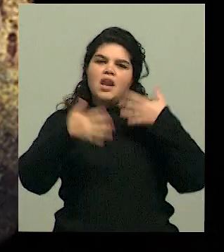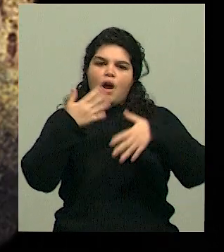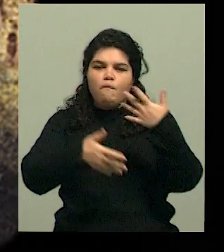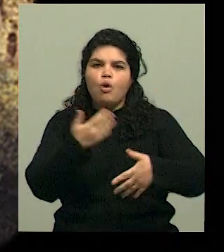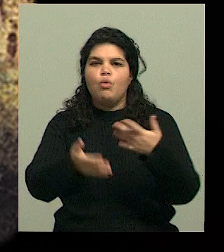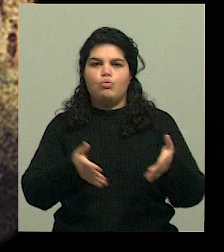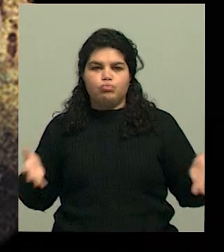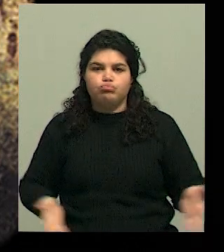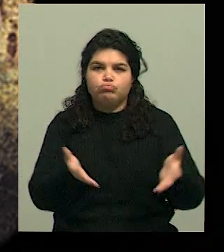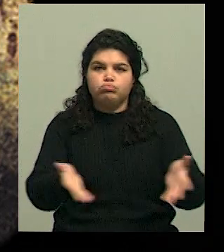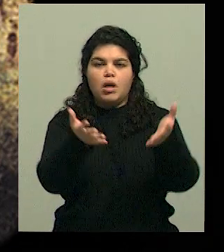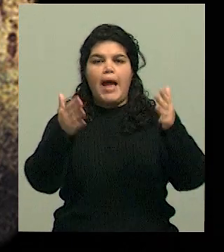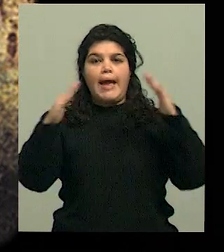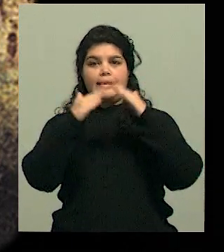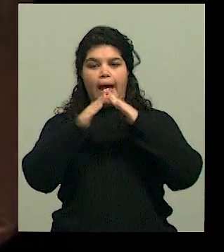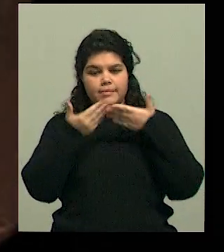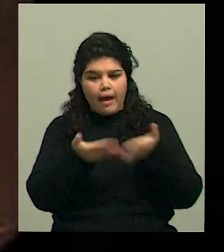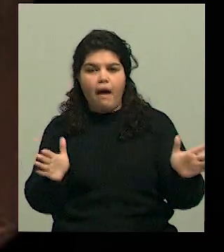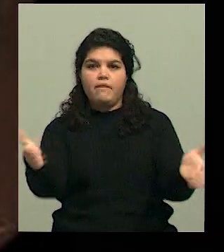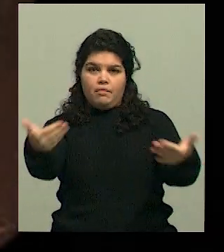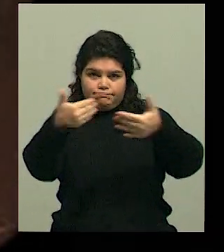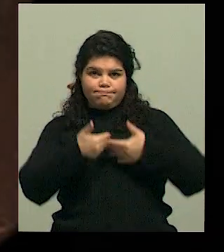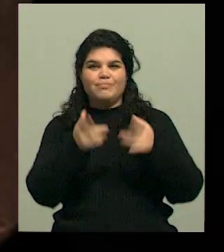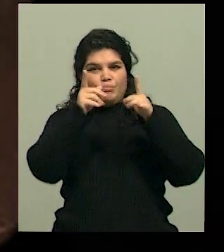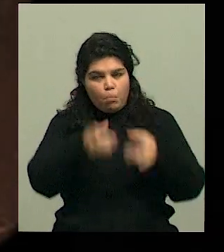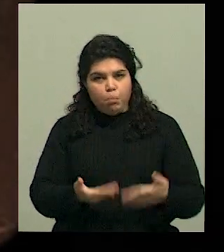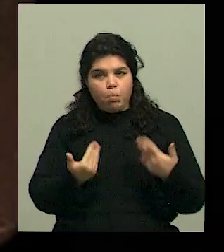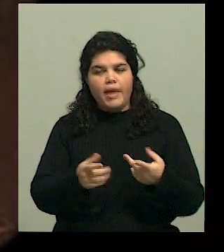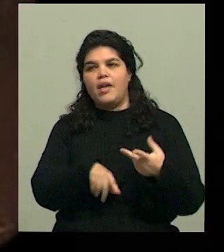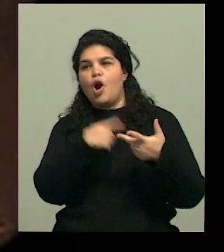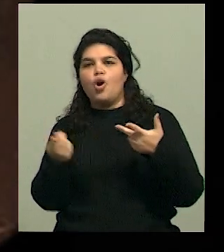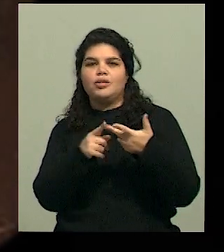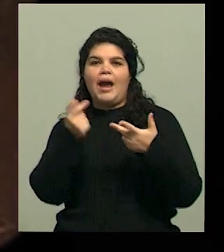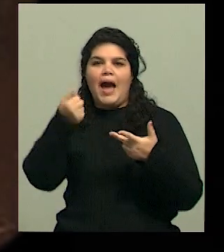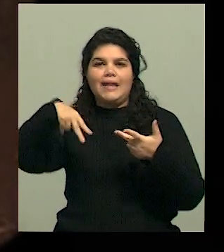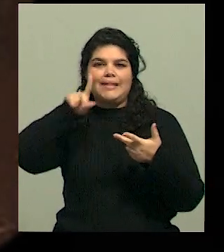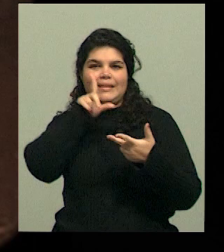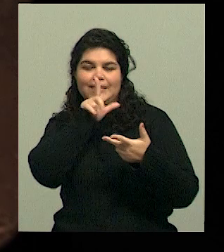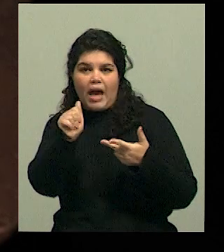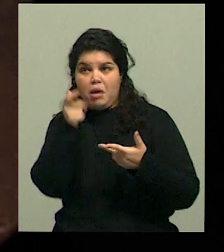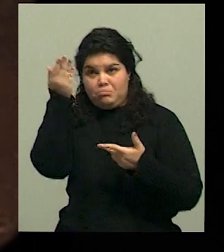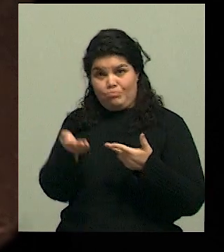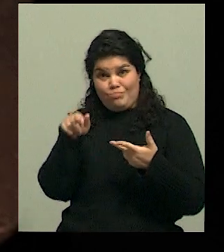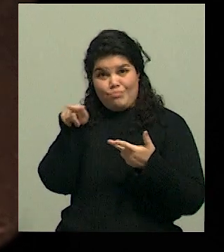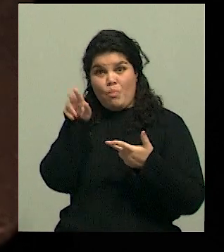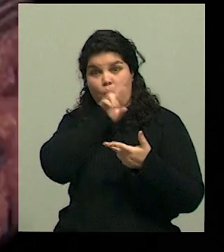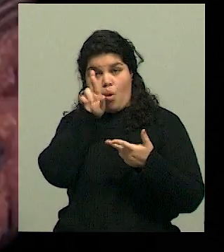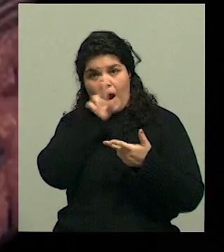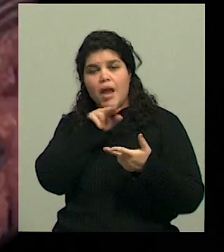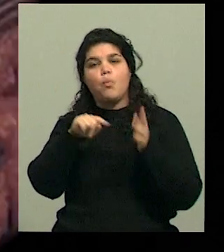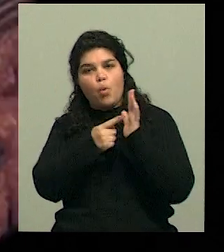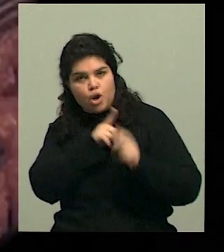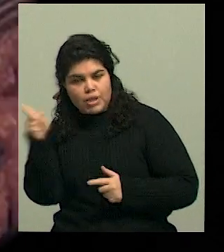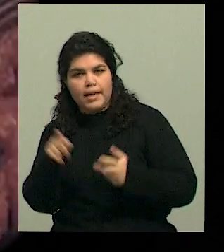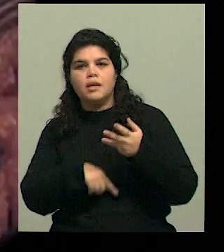de su casa. Hablamos de Anita la Perichona o Le Perichón, Sí. también, que estaba en Buenos Aires. Hablamos